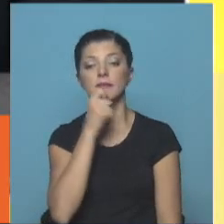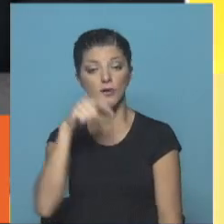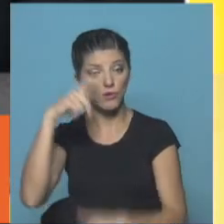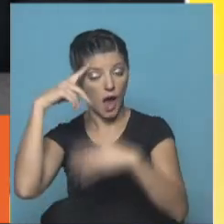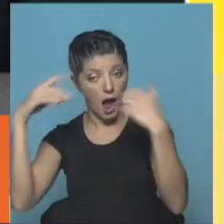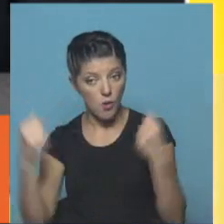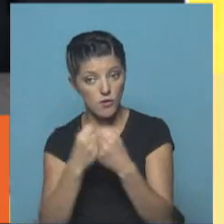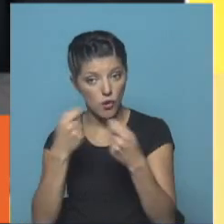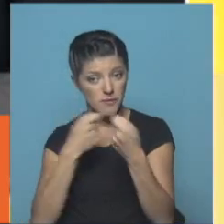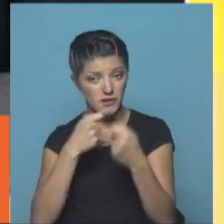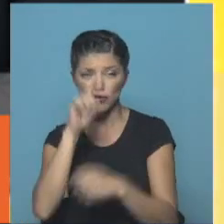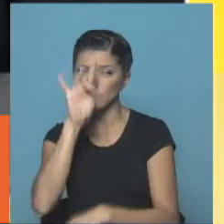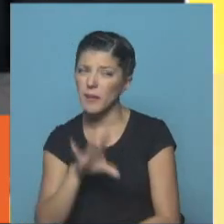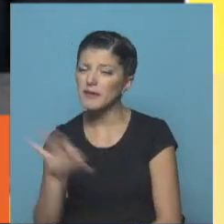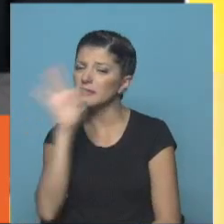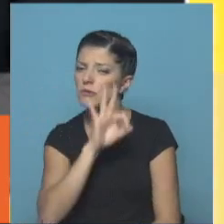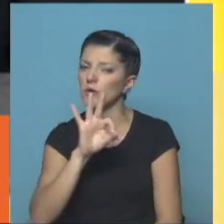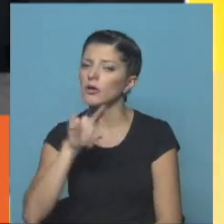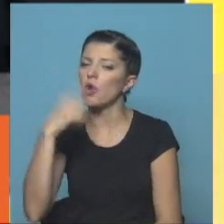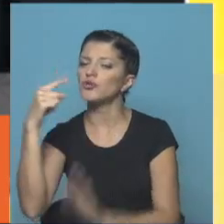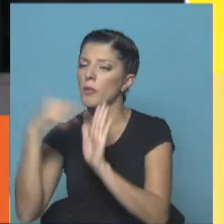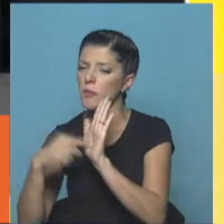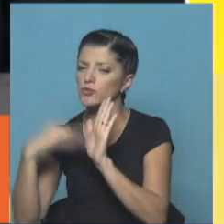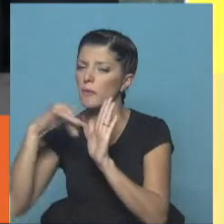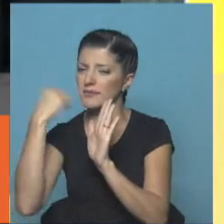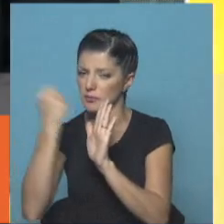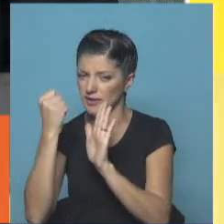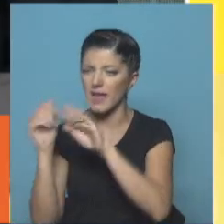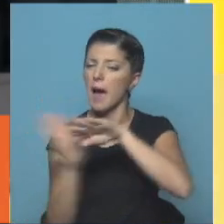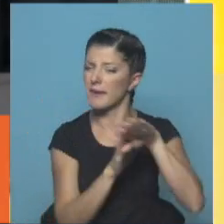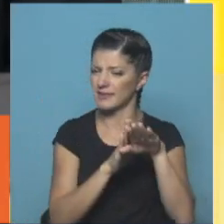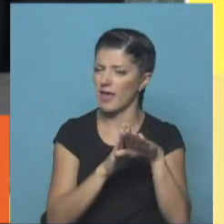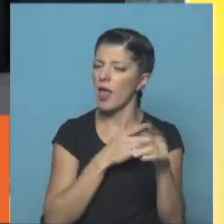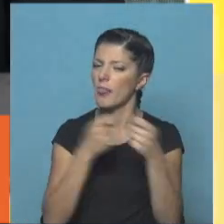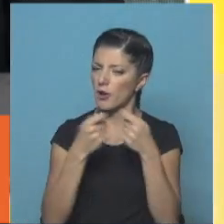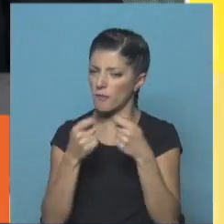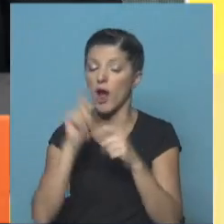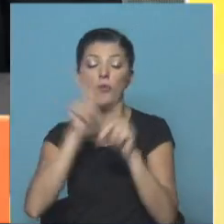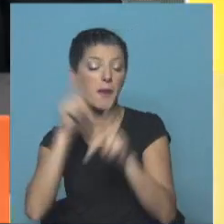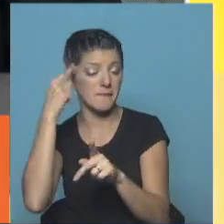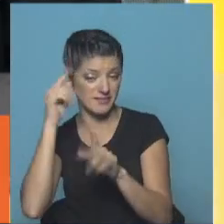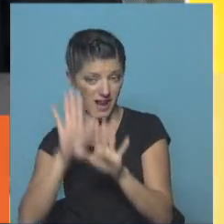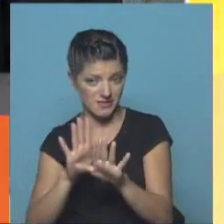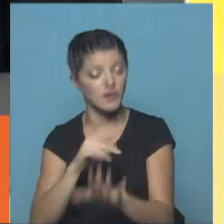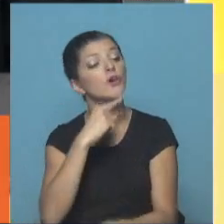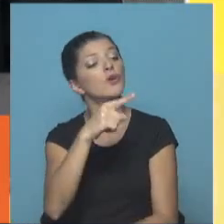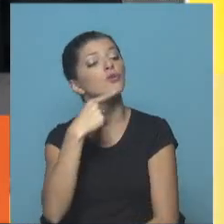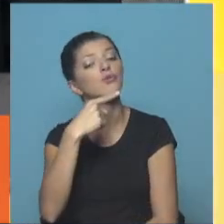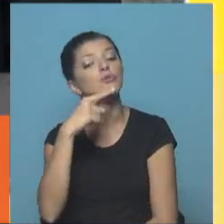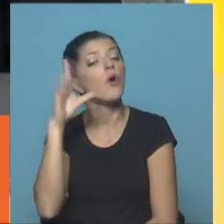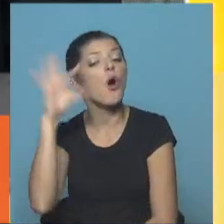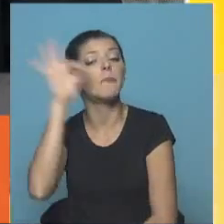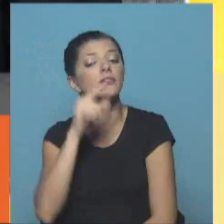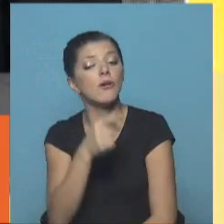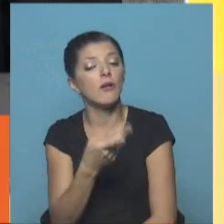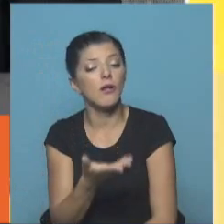acuerdo comercial únicamente o son otros aspectos todavía más importantes que lo comercial. Varios autores opinan opinan esto? ¿Cuál es tu posición al respecto? No, tiene